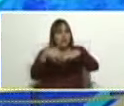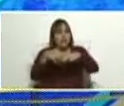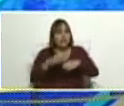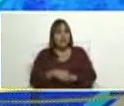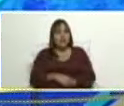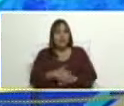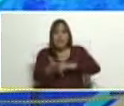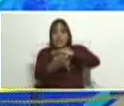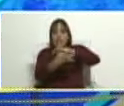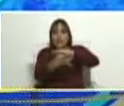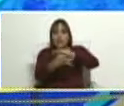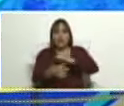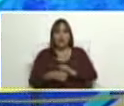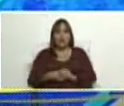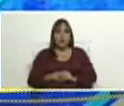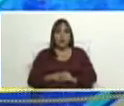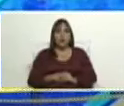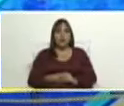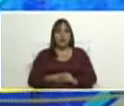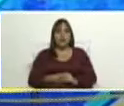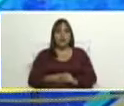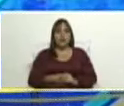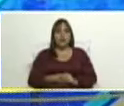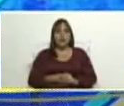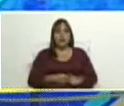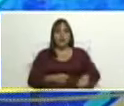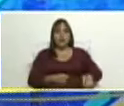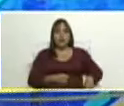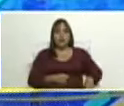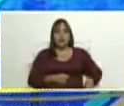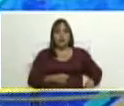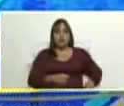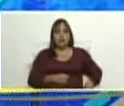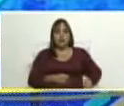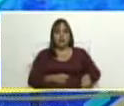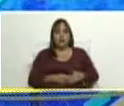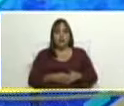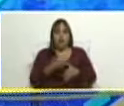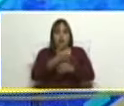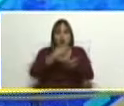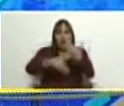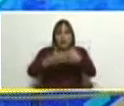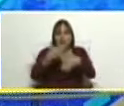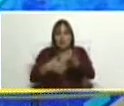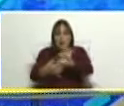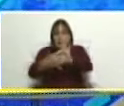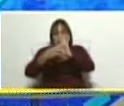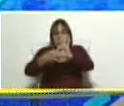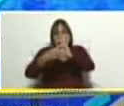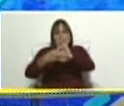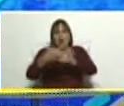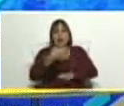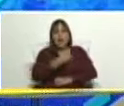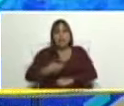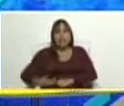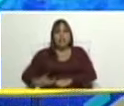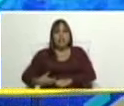la tecnología, y compartiendo estrechamente con el presidente Xi